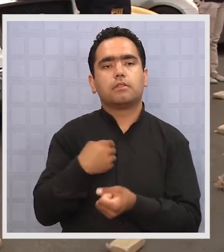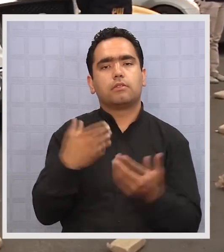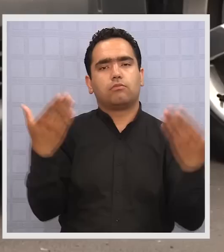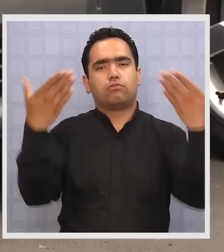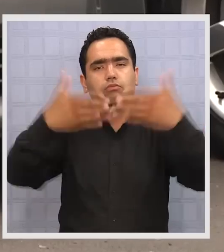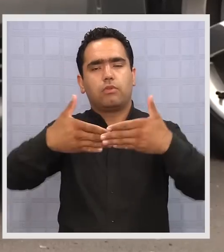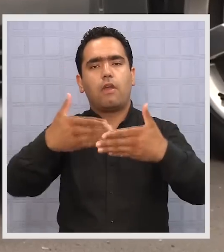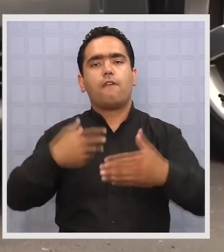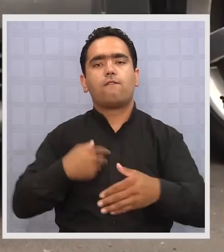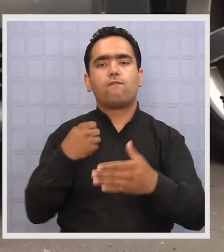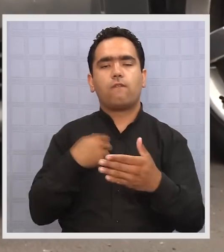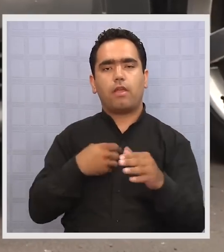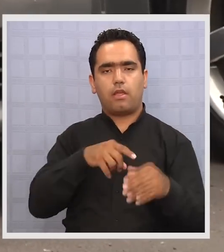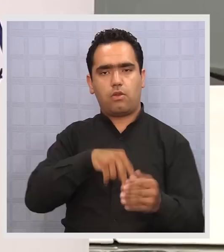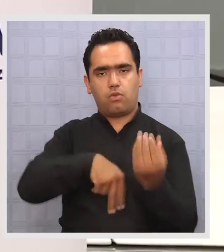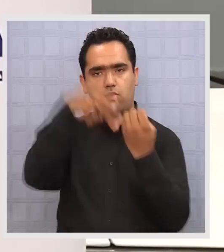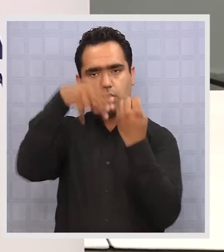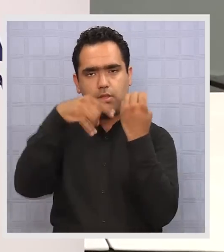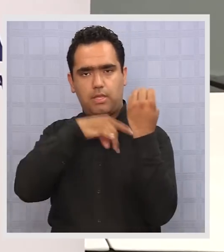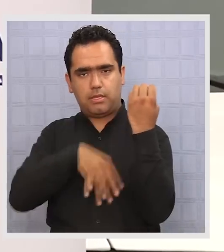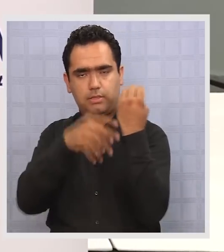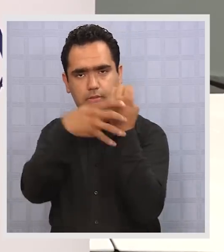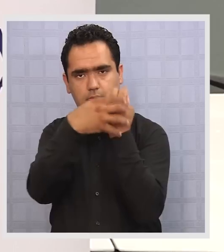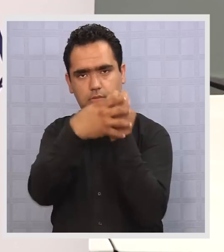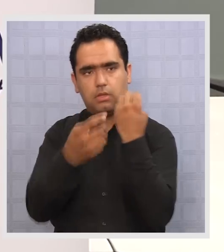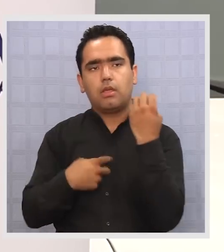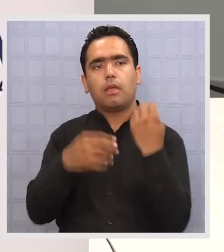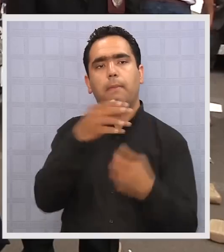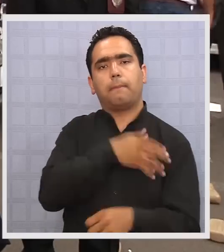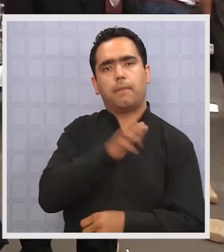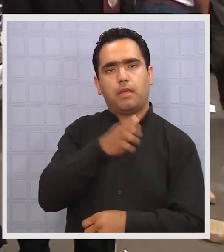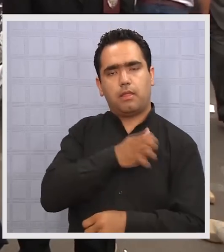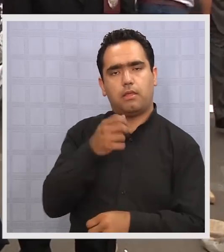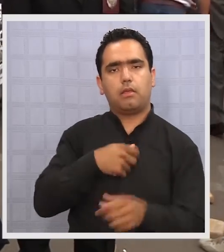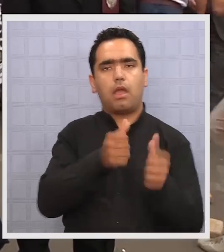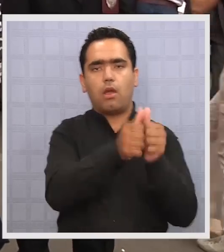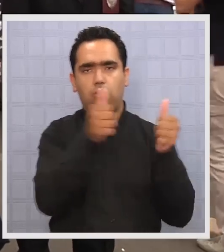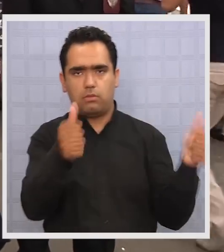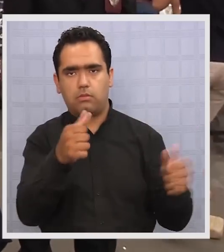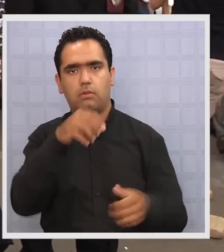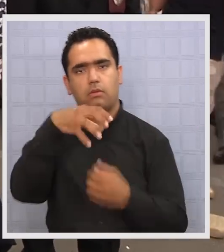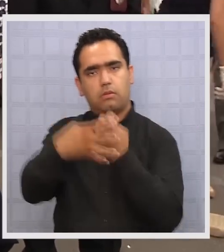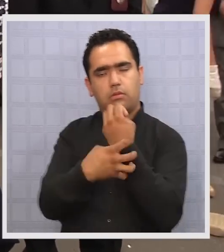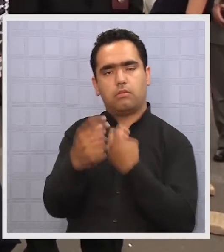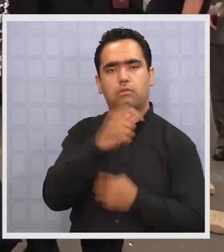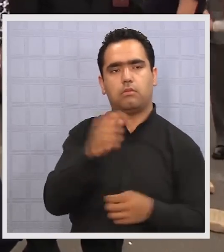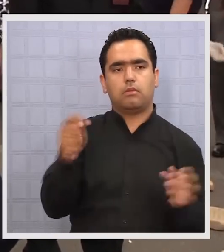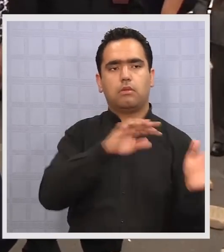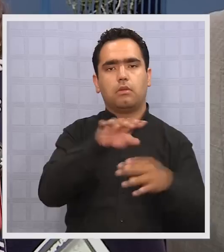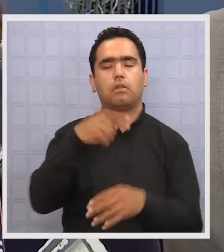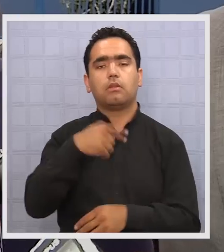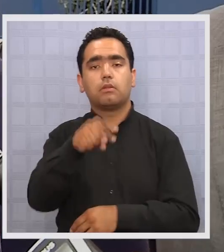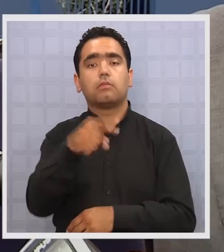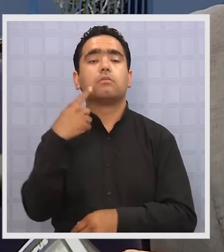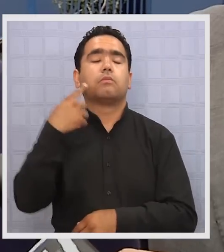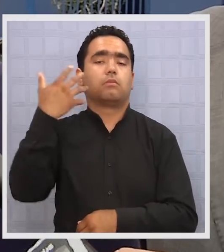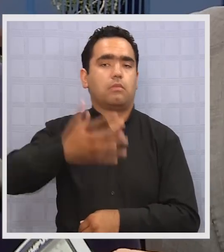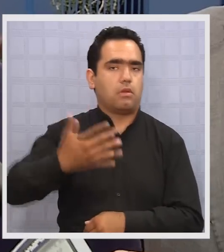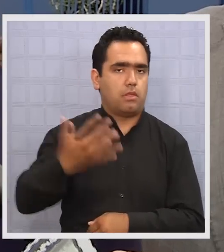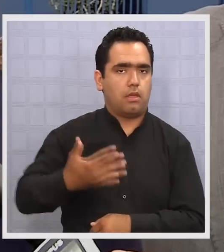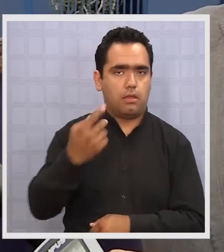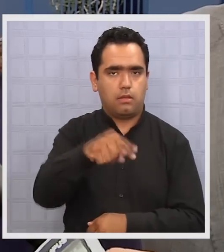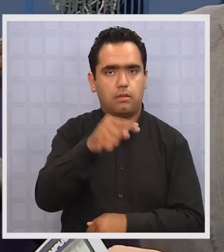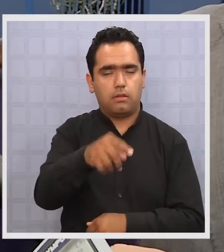Norte y el trabajo conjunto del Ministerio Público y la PDI por parte de autoridades regionales. Este decomiso tan